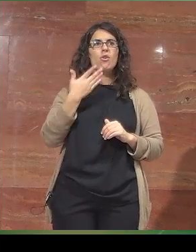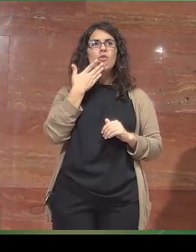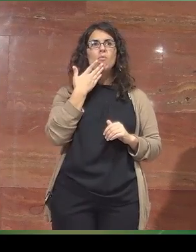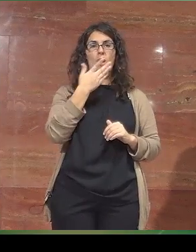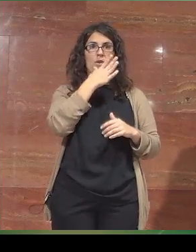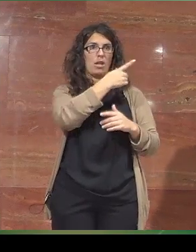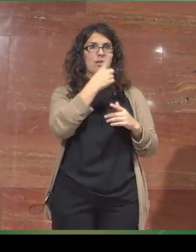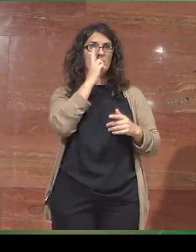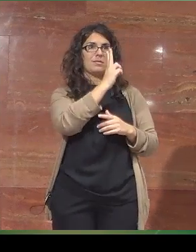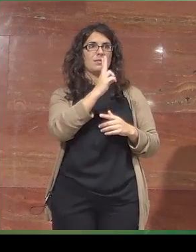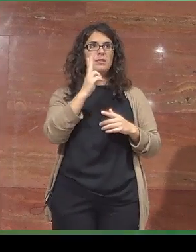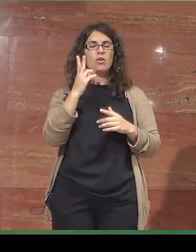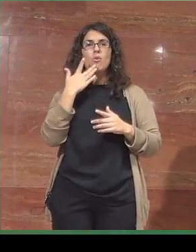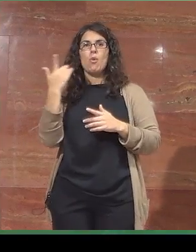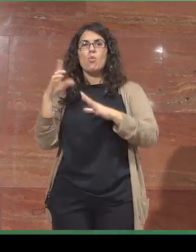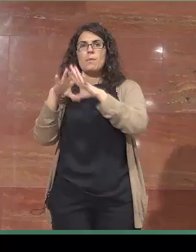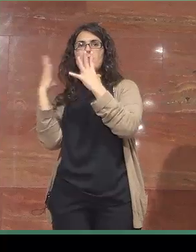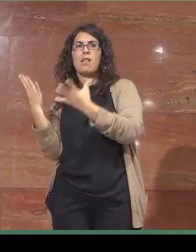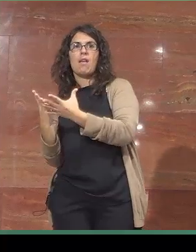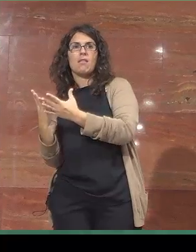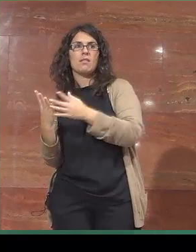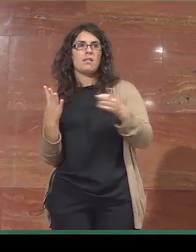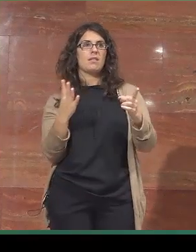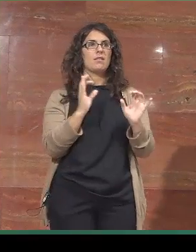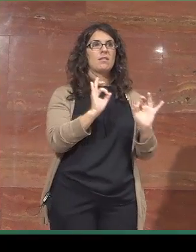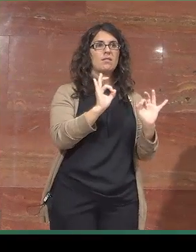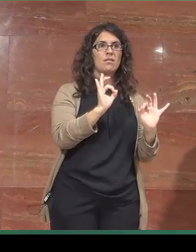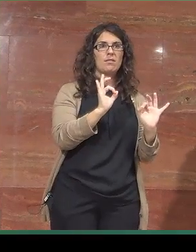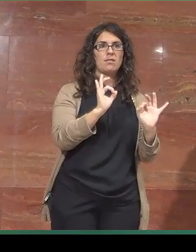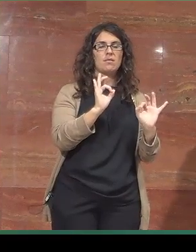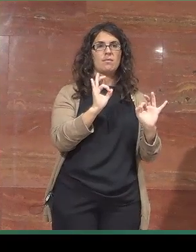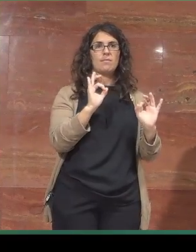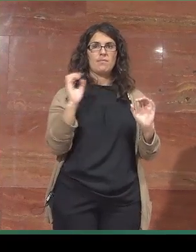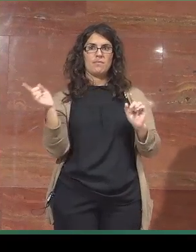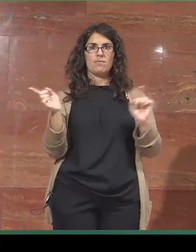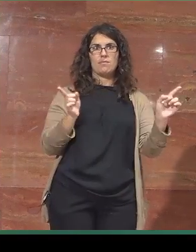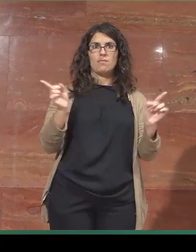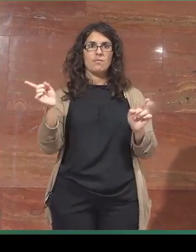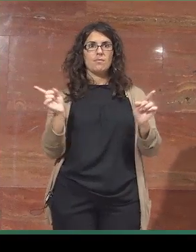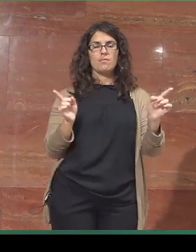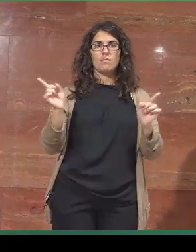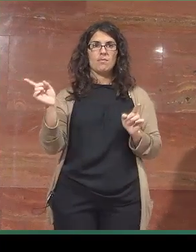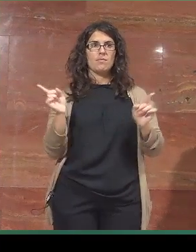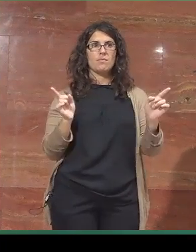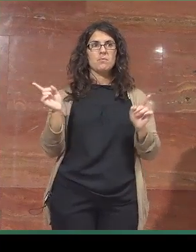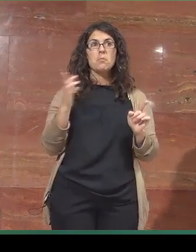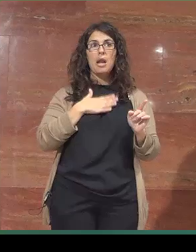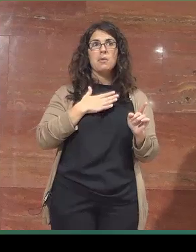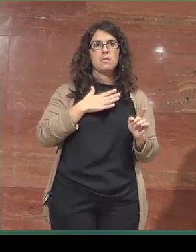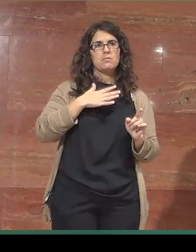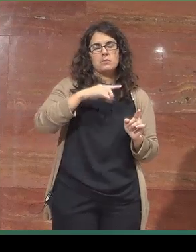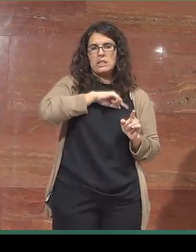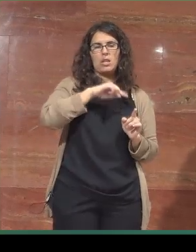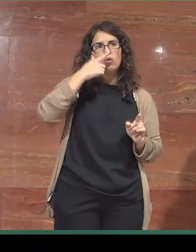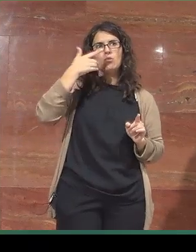que se ha establecido entre la universalidad y la concreción, ¿no? La particularidad, me parece que es